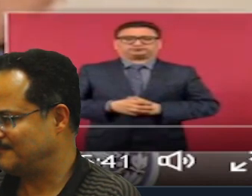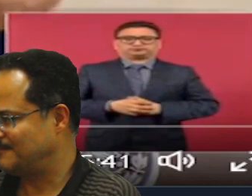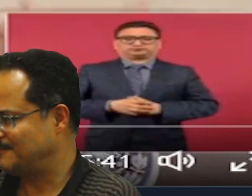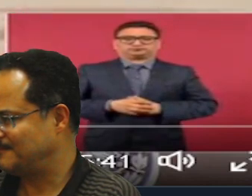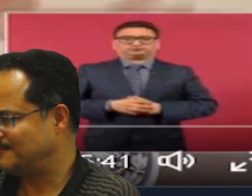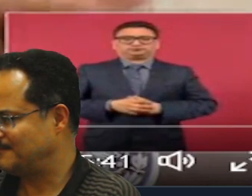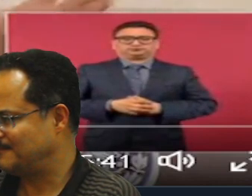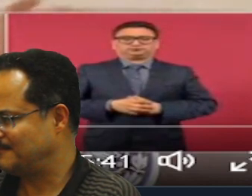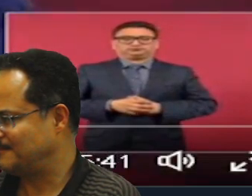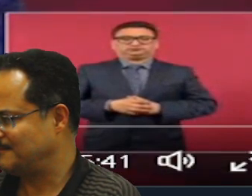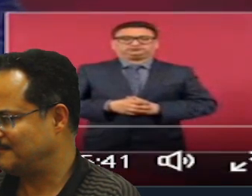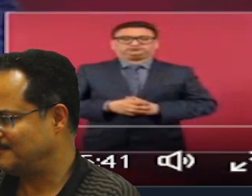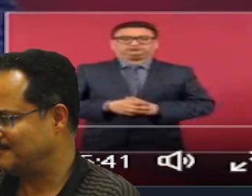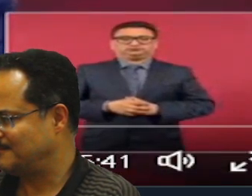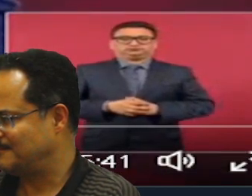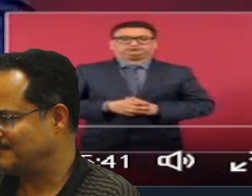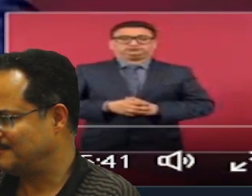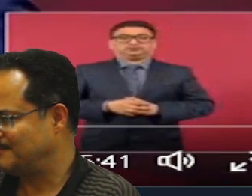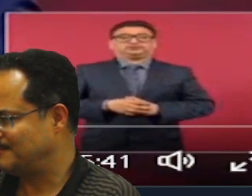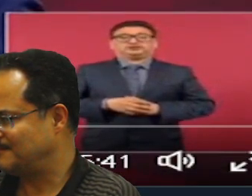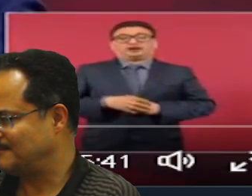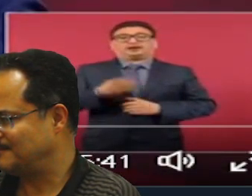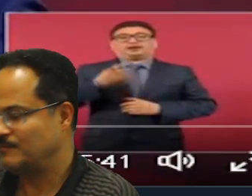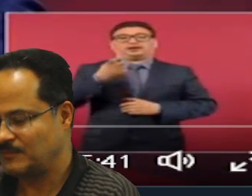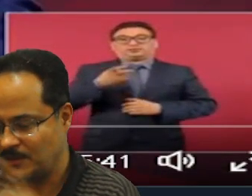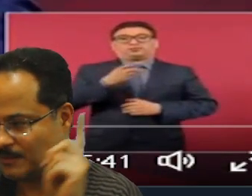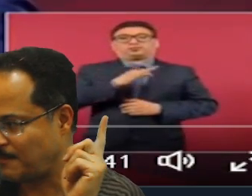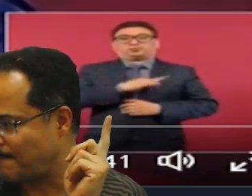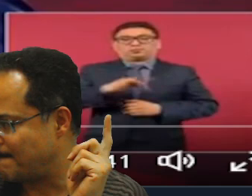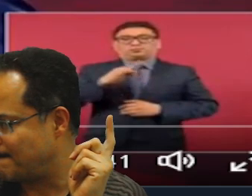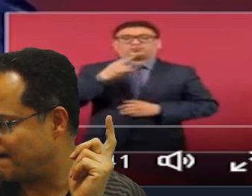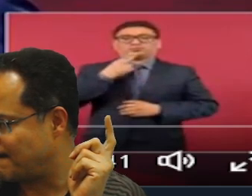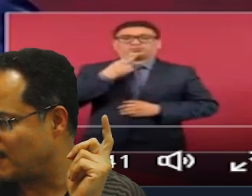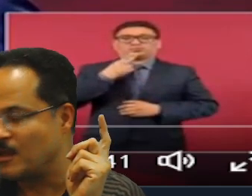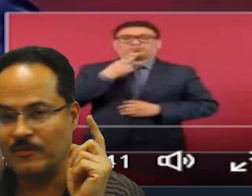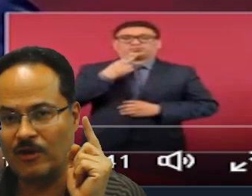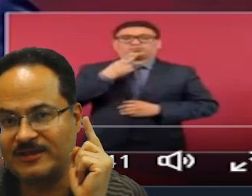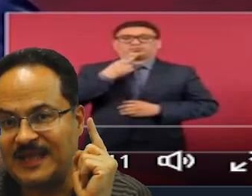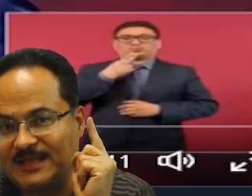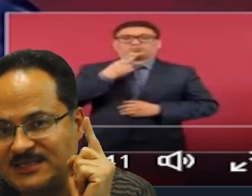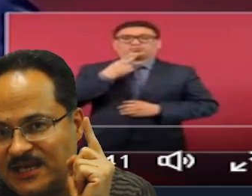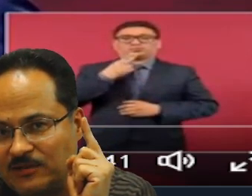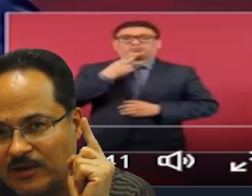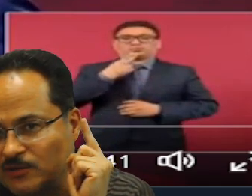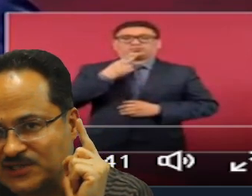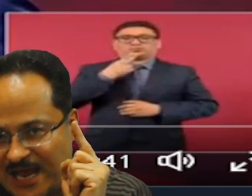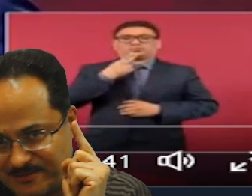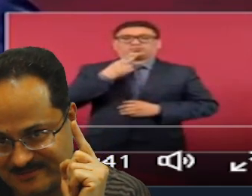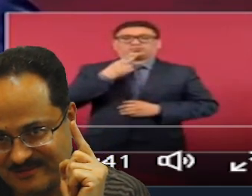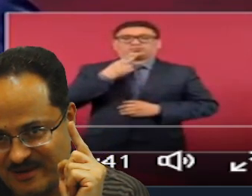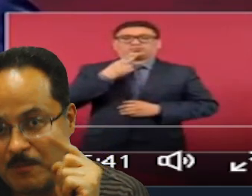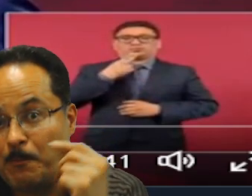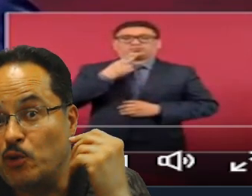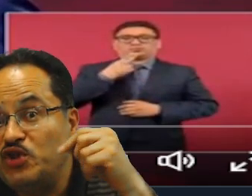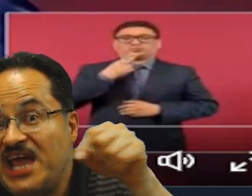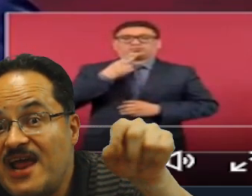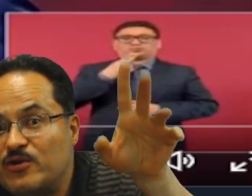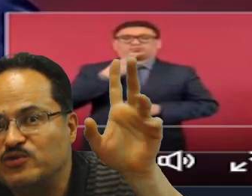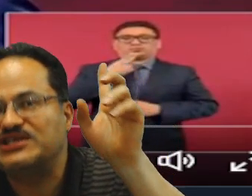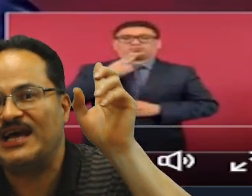es que pudieron usar eso no está diciendo que usaron